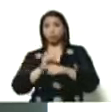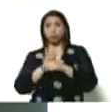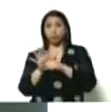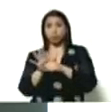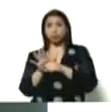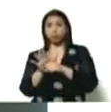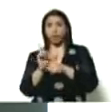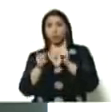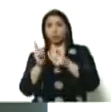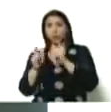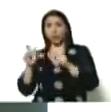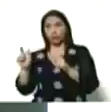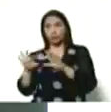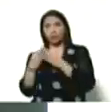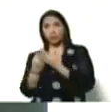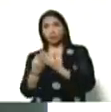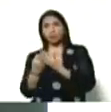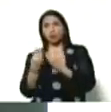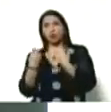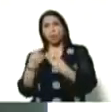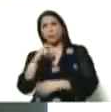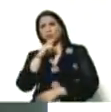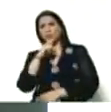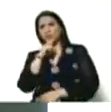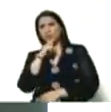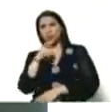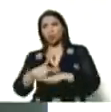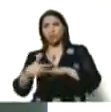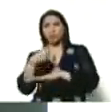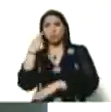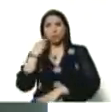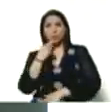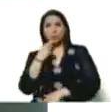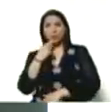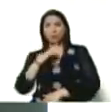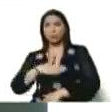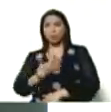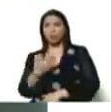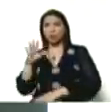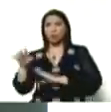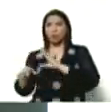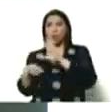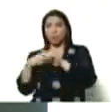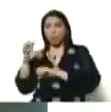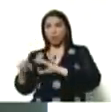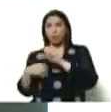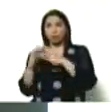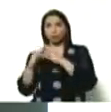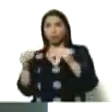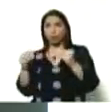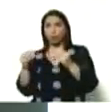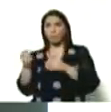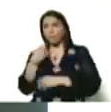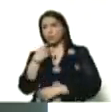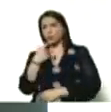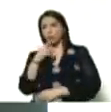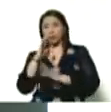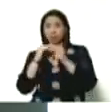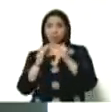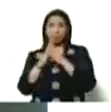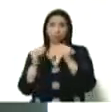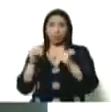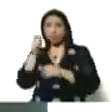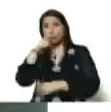COVID-19. ¿Cómo ha sido de difícil para el gobierno bolivariano poder contar con todos los insumos para atender a toda la población que haya sido